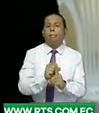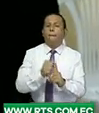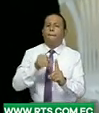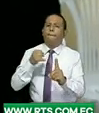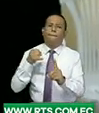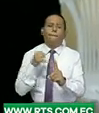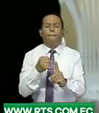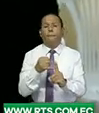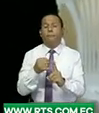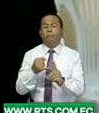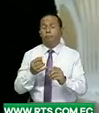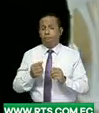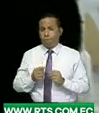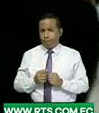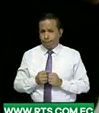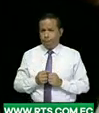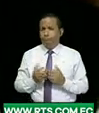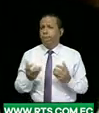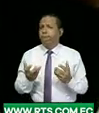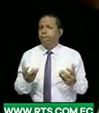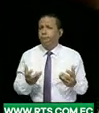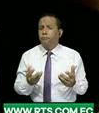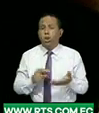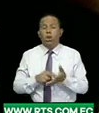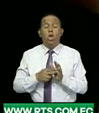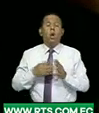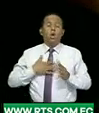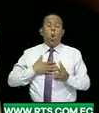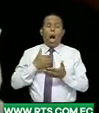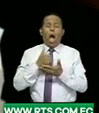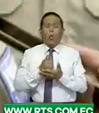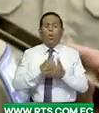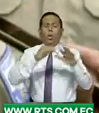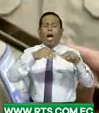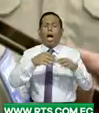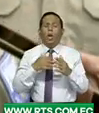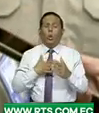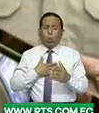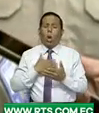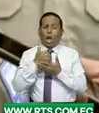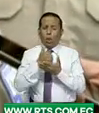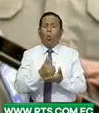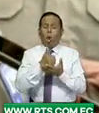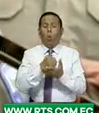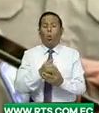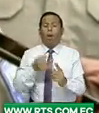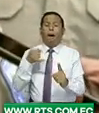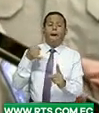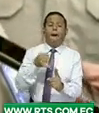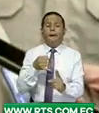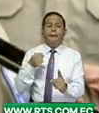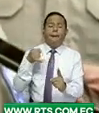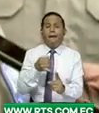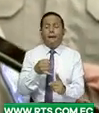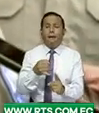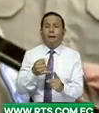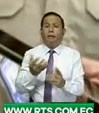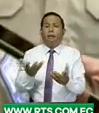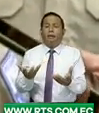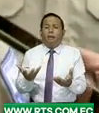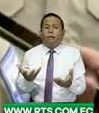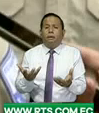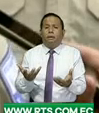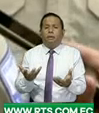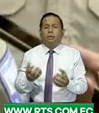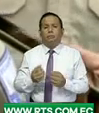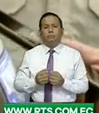supuestamente violar a la menor como parte de la terapia de sanación. Con la finalidad supuestamente de que mejore su estado de salud, le llevaron a